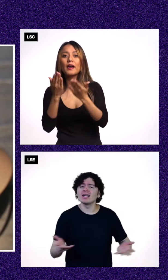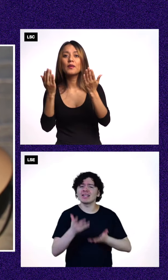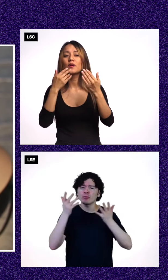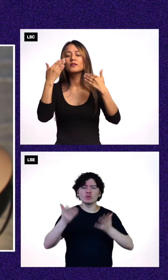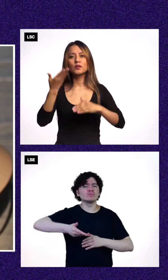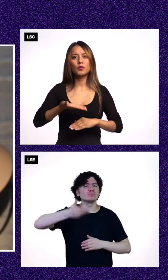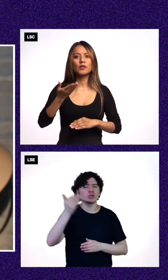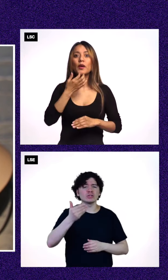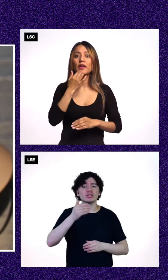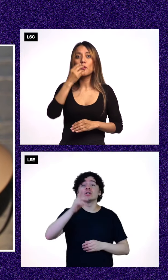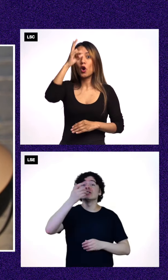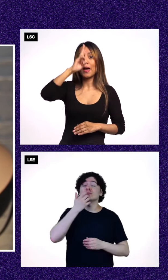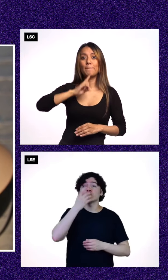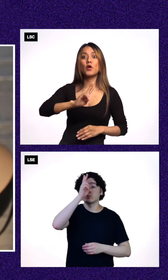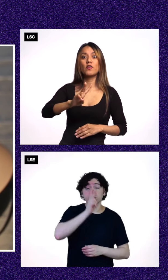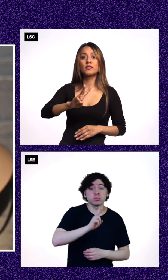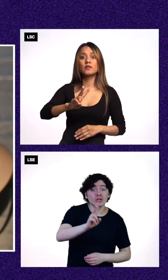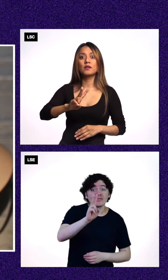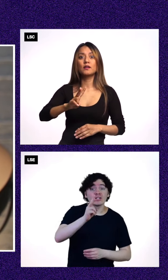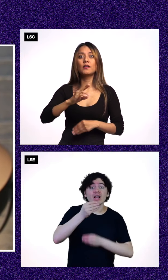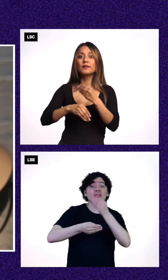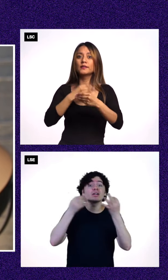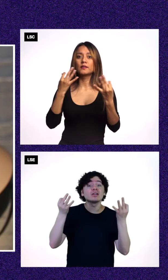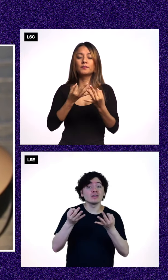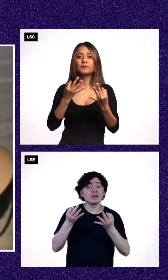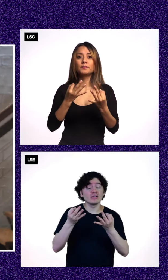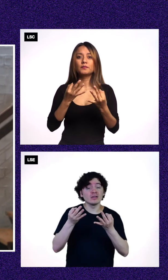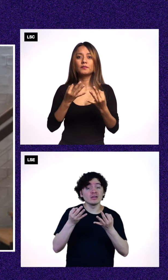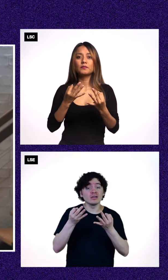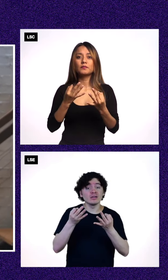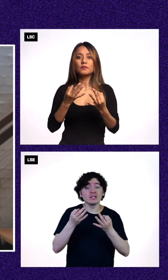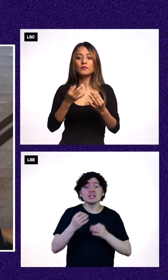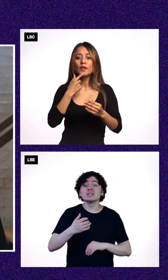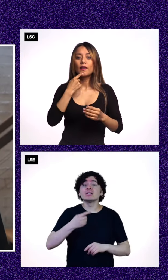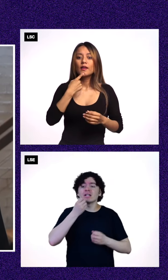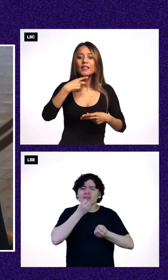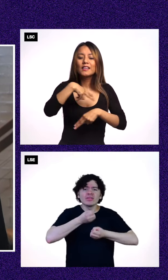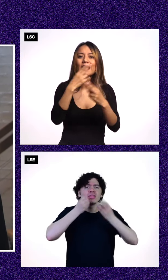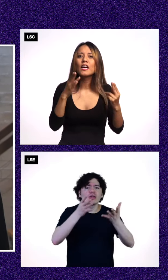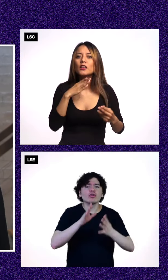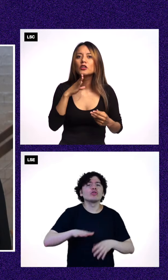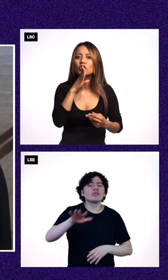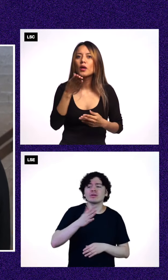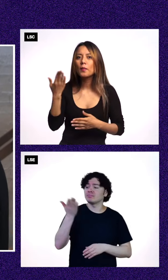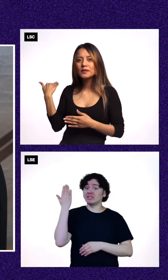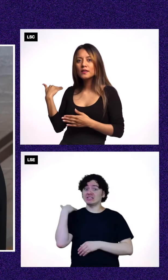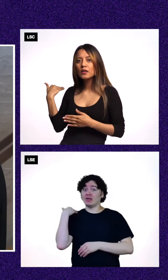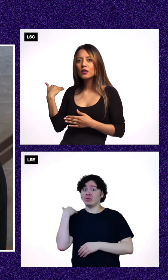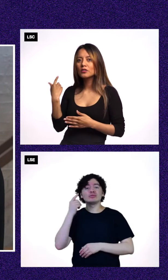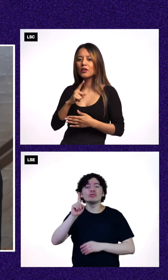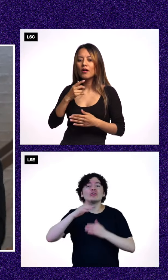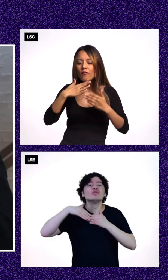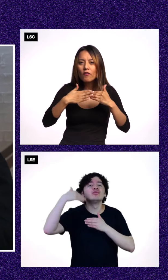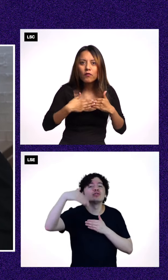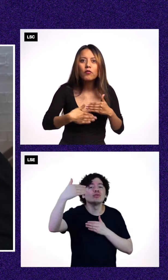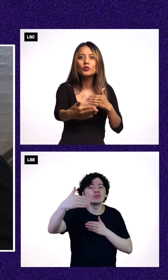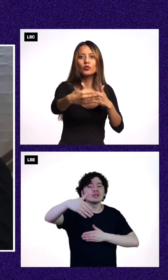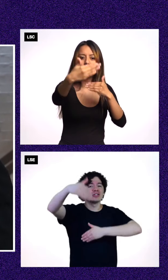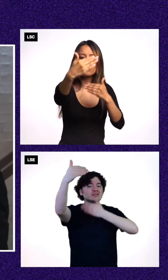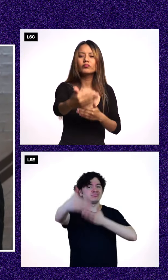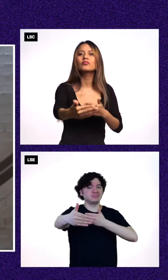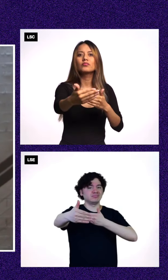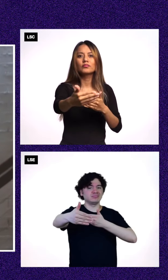es tan poderosa, porque habla a tu futuro. Y en 1 Corintios 14, versículo 3, dice, el que profetiza habla a